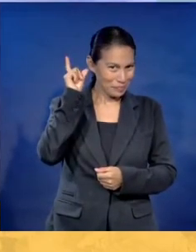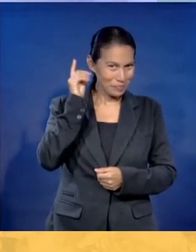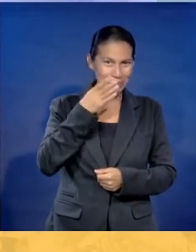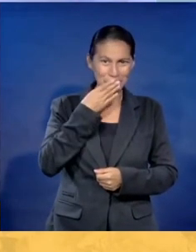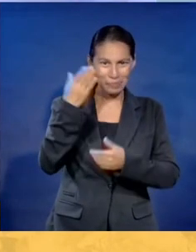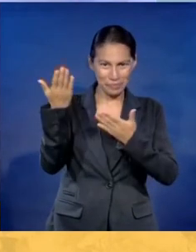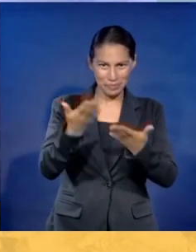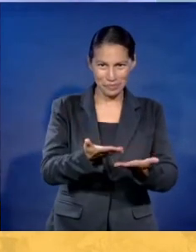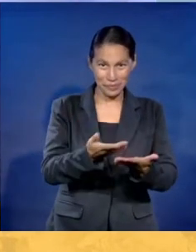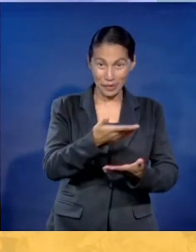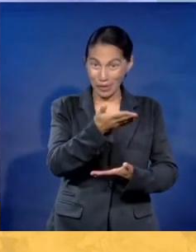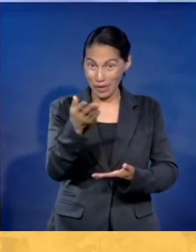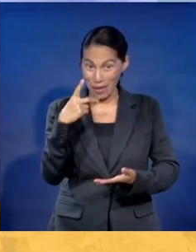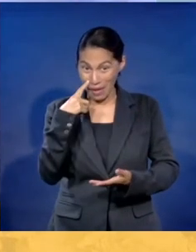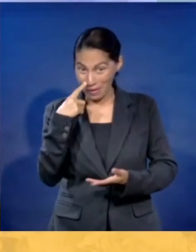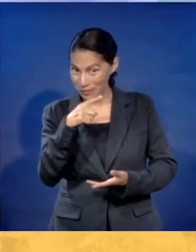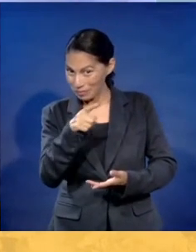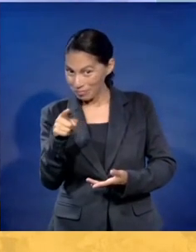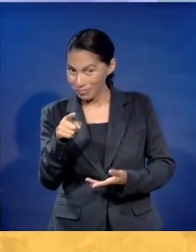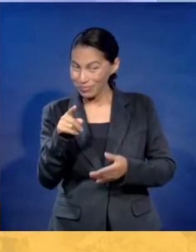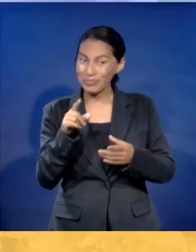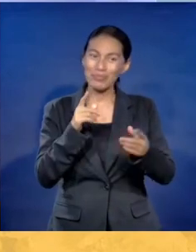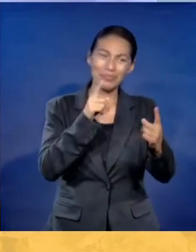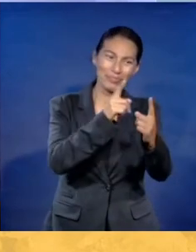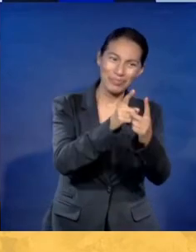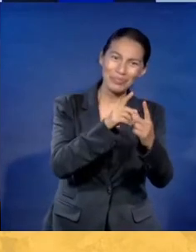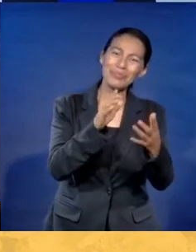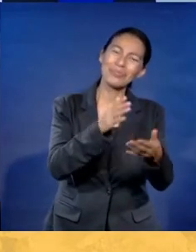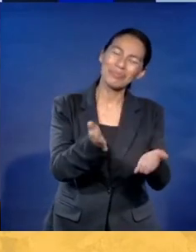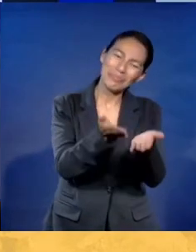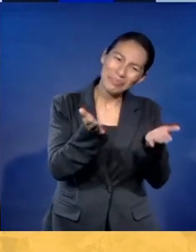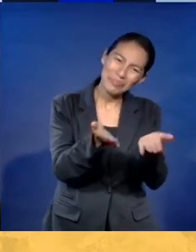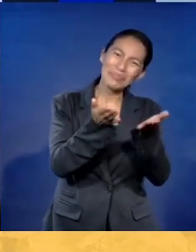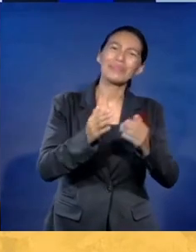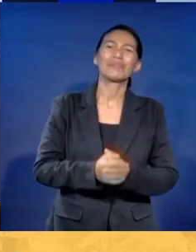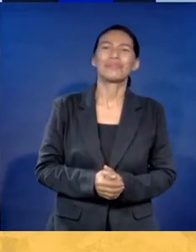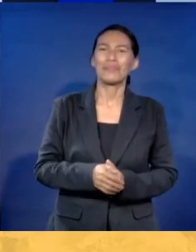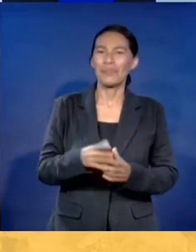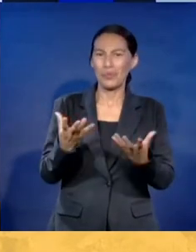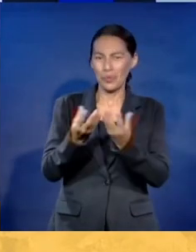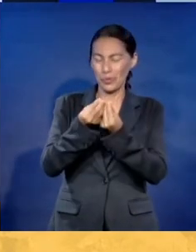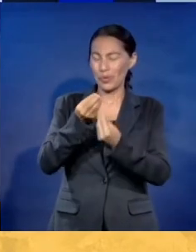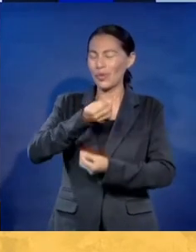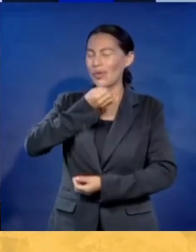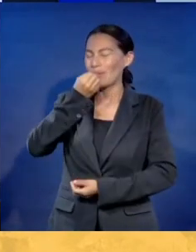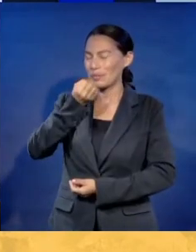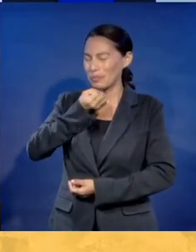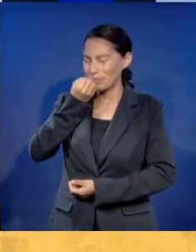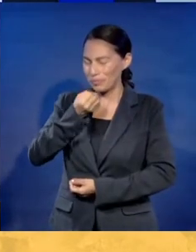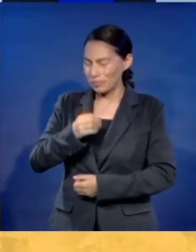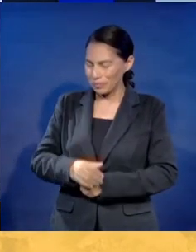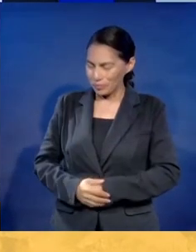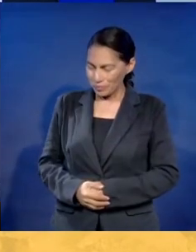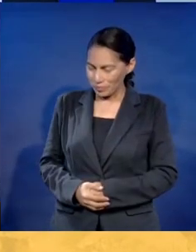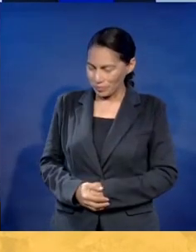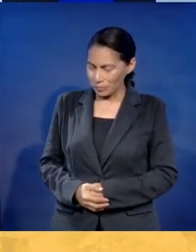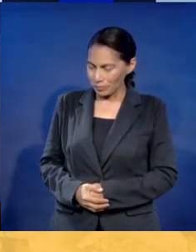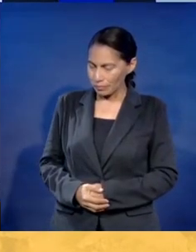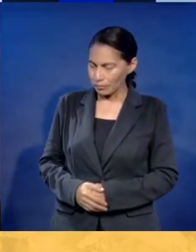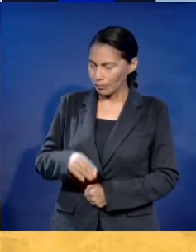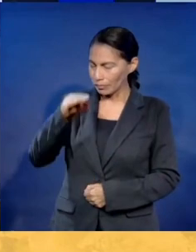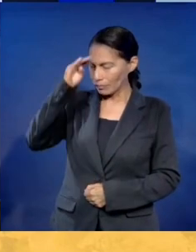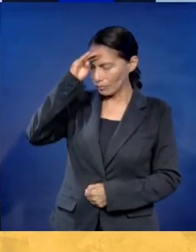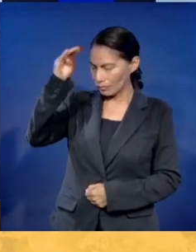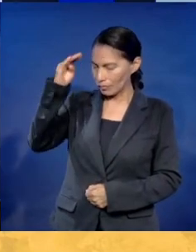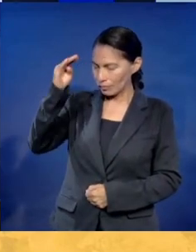oreja ubíquelo y anímenlo oremos juntos señor muchas gracias por